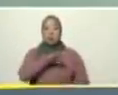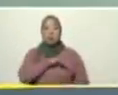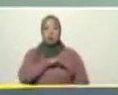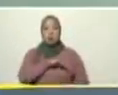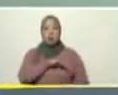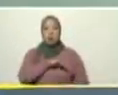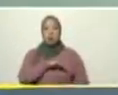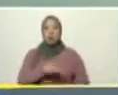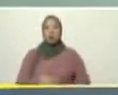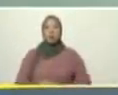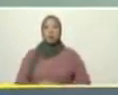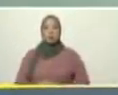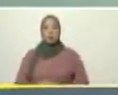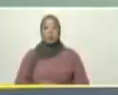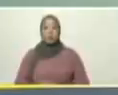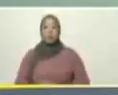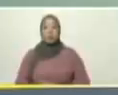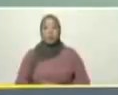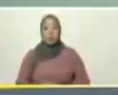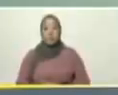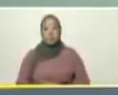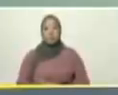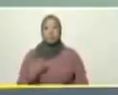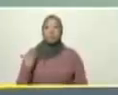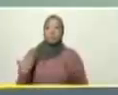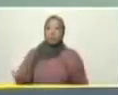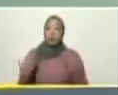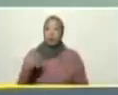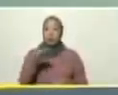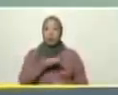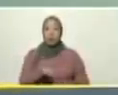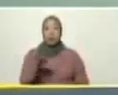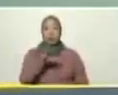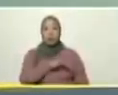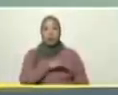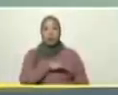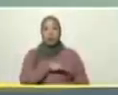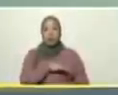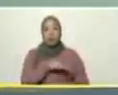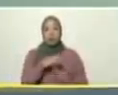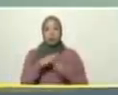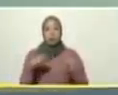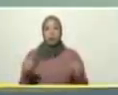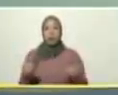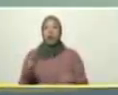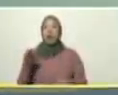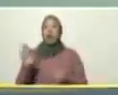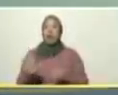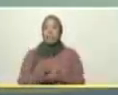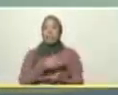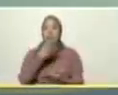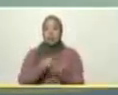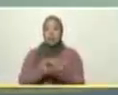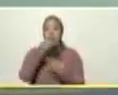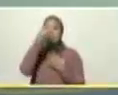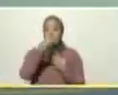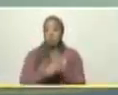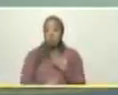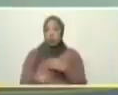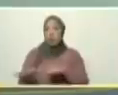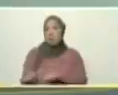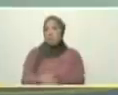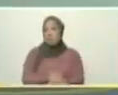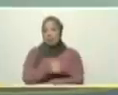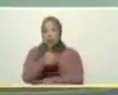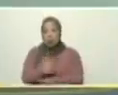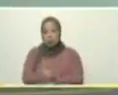servicio de la democracia, sino que tienen un proyecto principal, que es el de domesticar